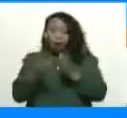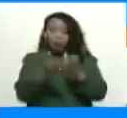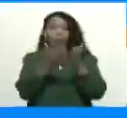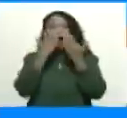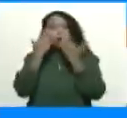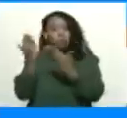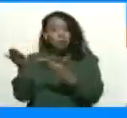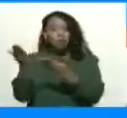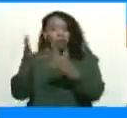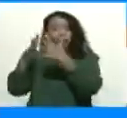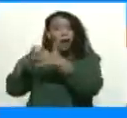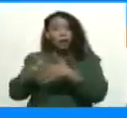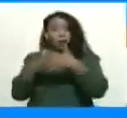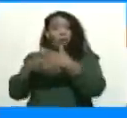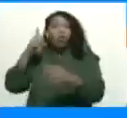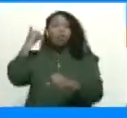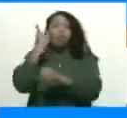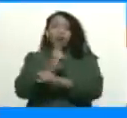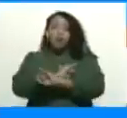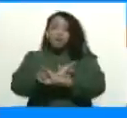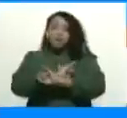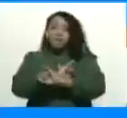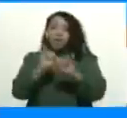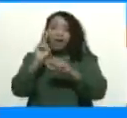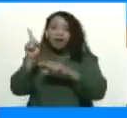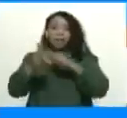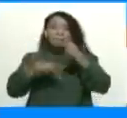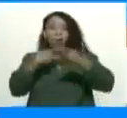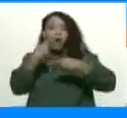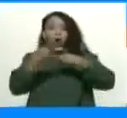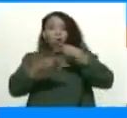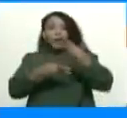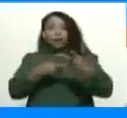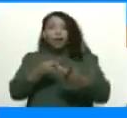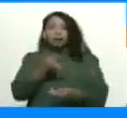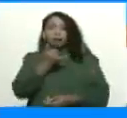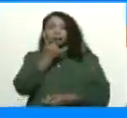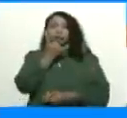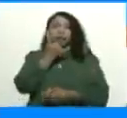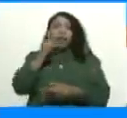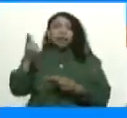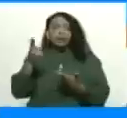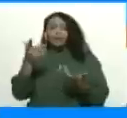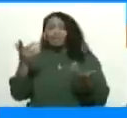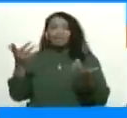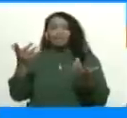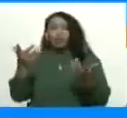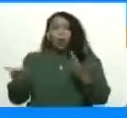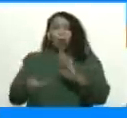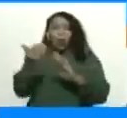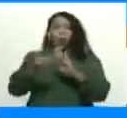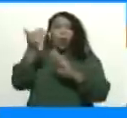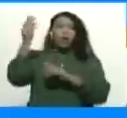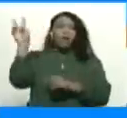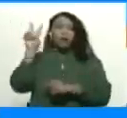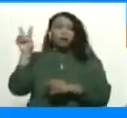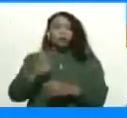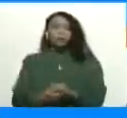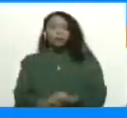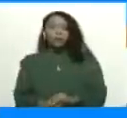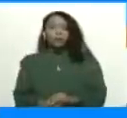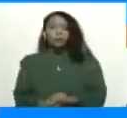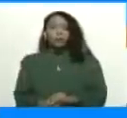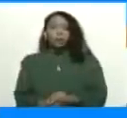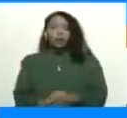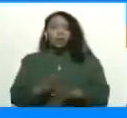que Estados Unidos debe cesar con esta política errónea, con esta política bélica en contra de Venezuela, porque